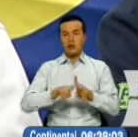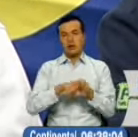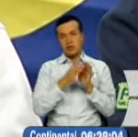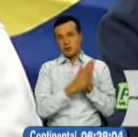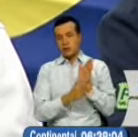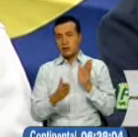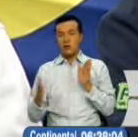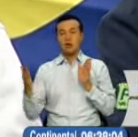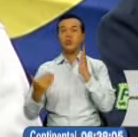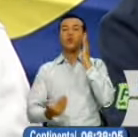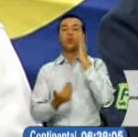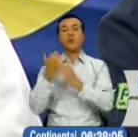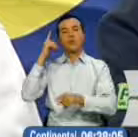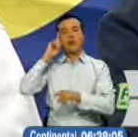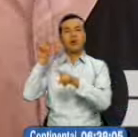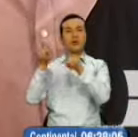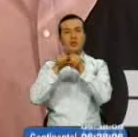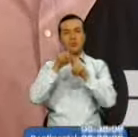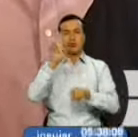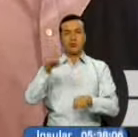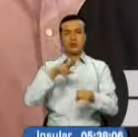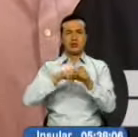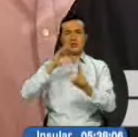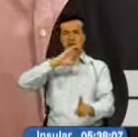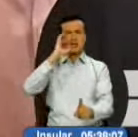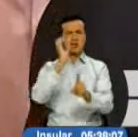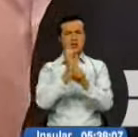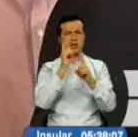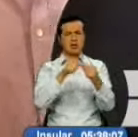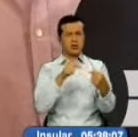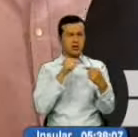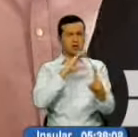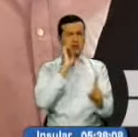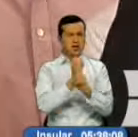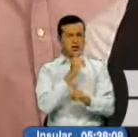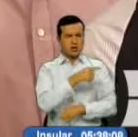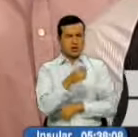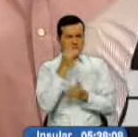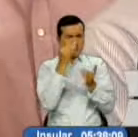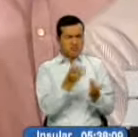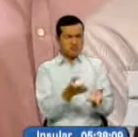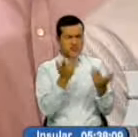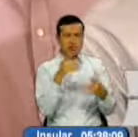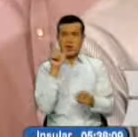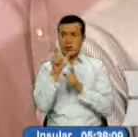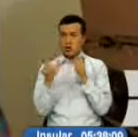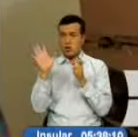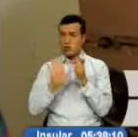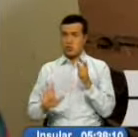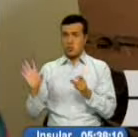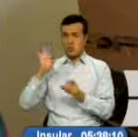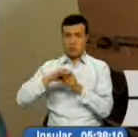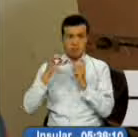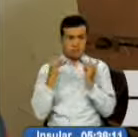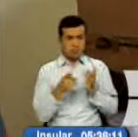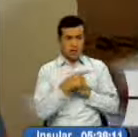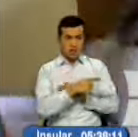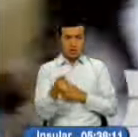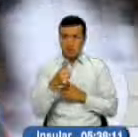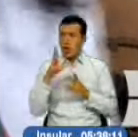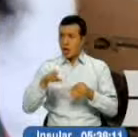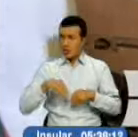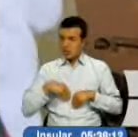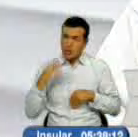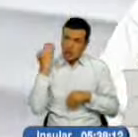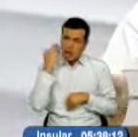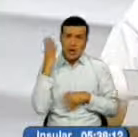la construcción de un gran acuerdo nacional. Critican que la oposición, que resultó vencida por la voluntad popular, continúe desconociendo lo que se